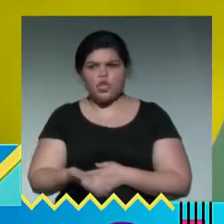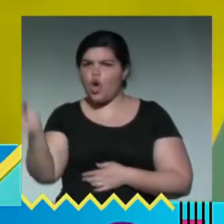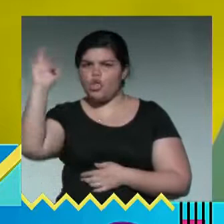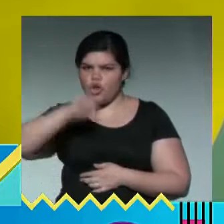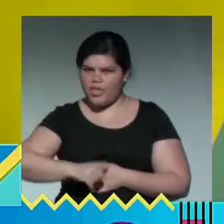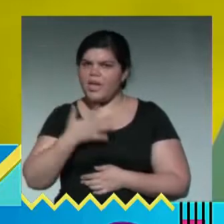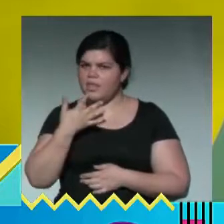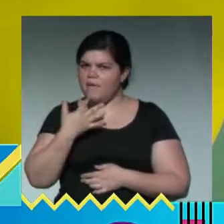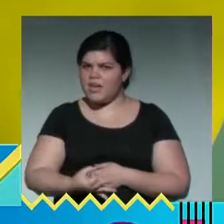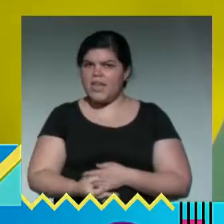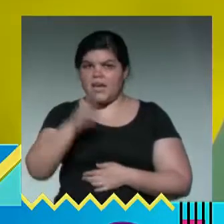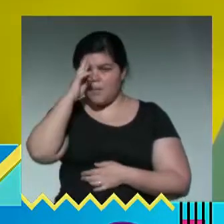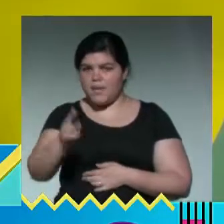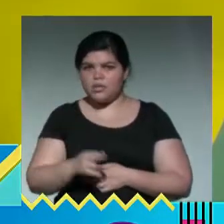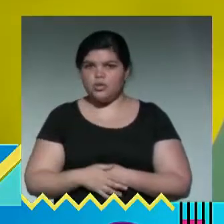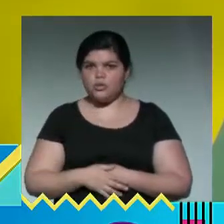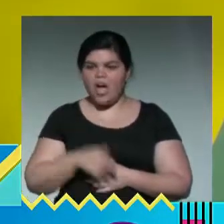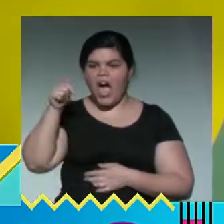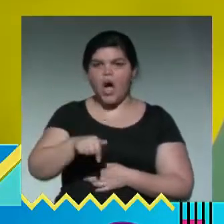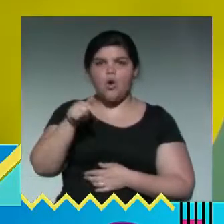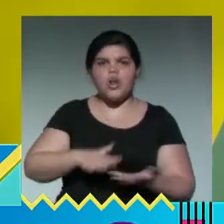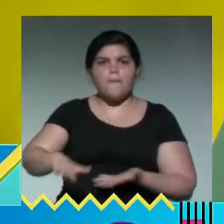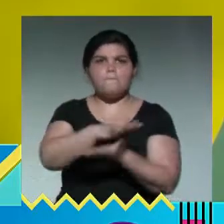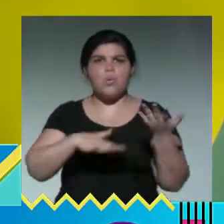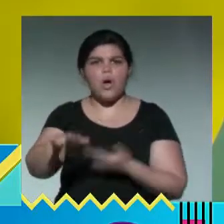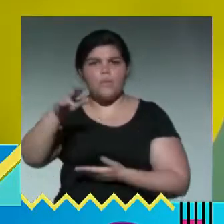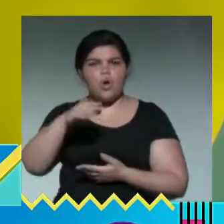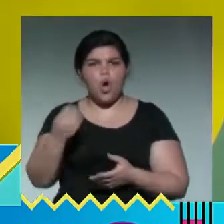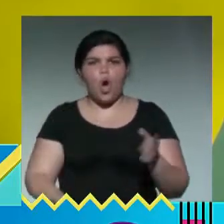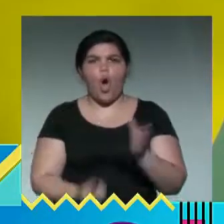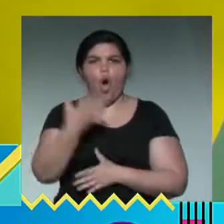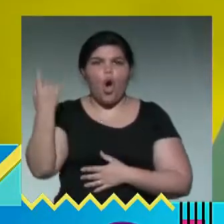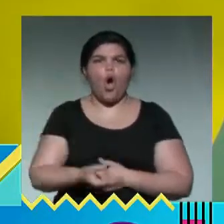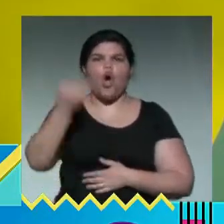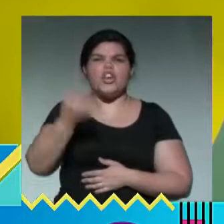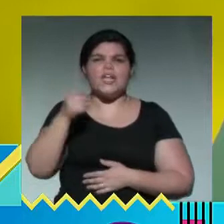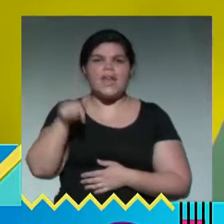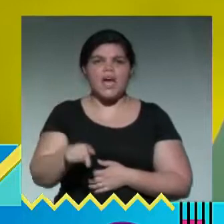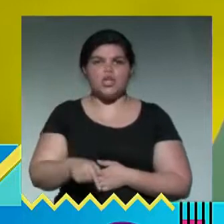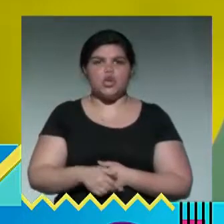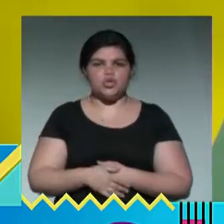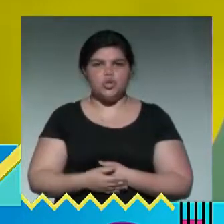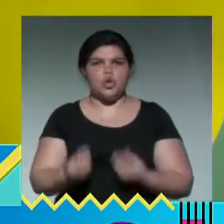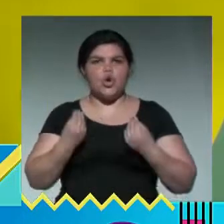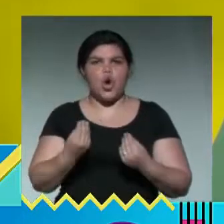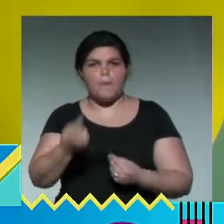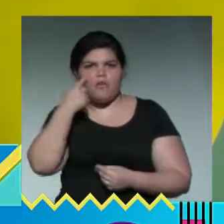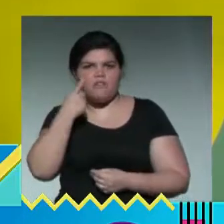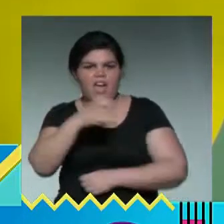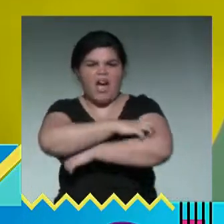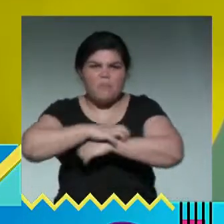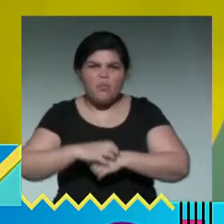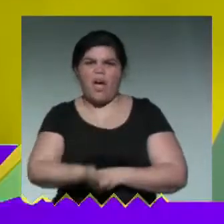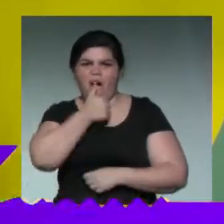En la acción, esos pueblos, ¿cómo viven? ¿Cómo viven los pueblos originarios en nuestro país? Sumidos en la pobreza, sin